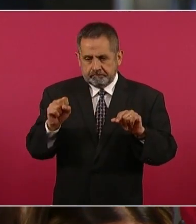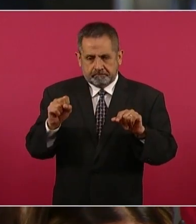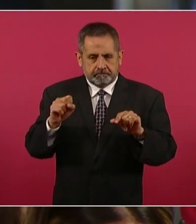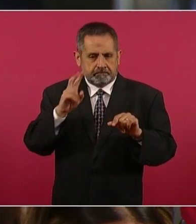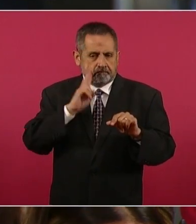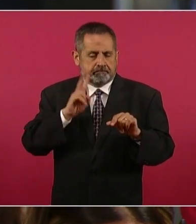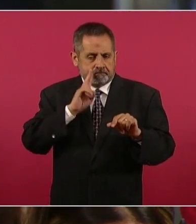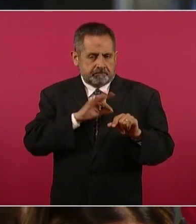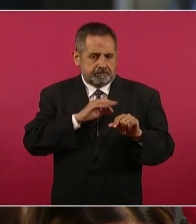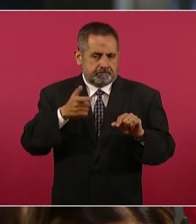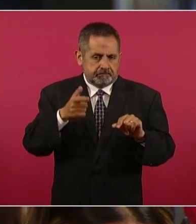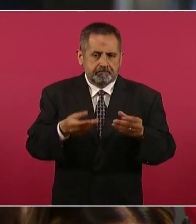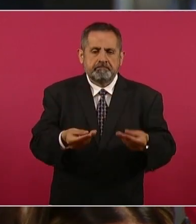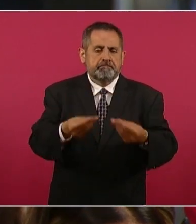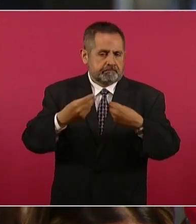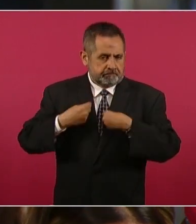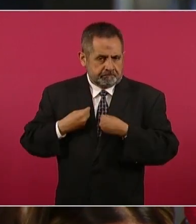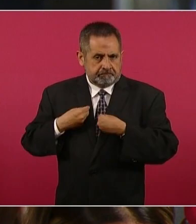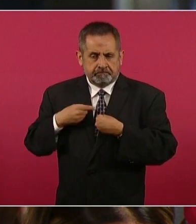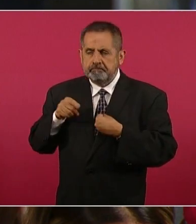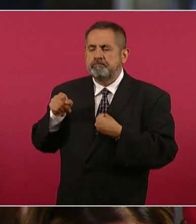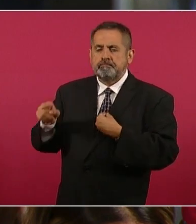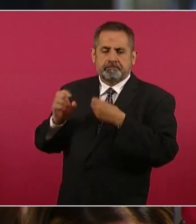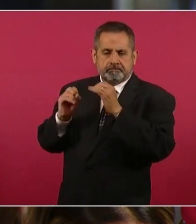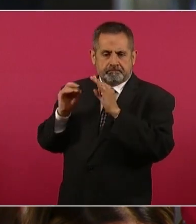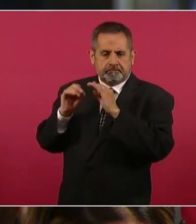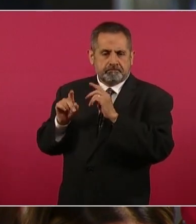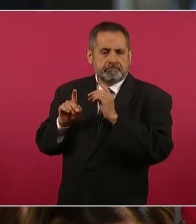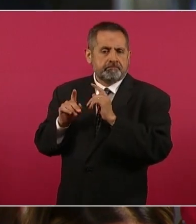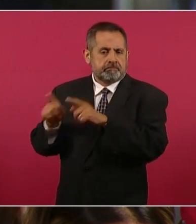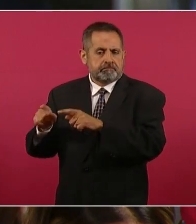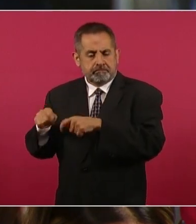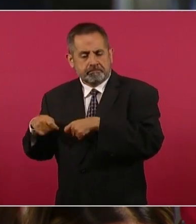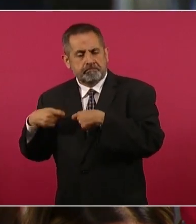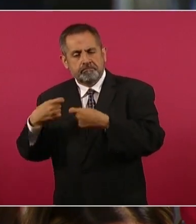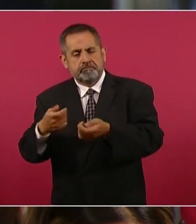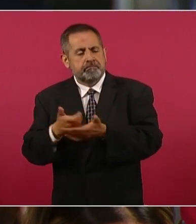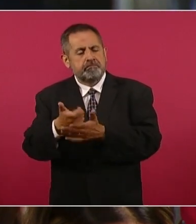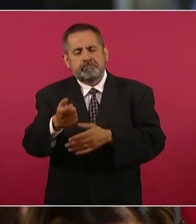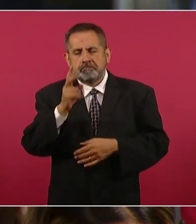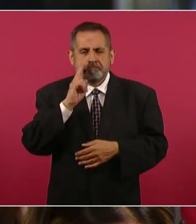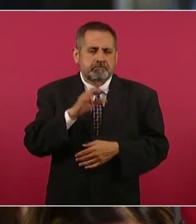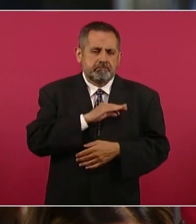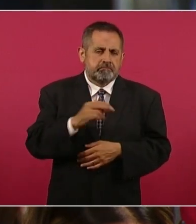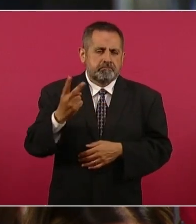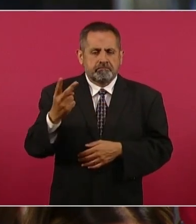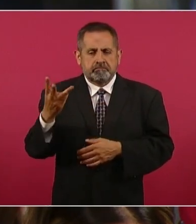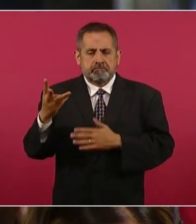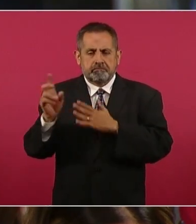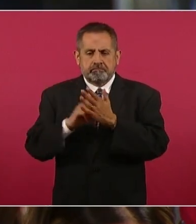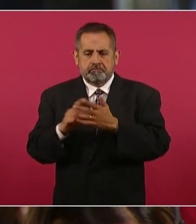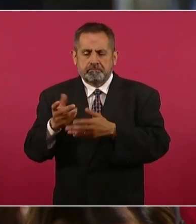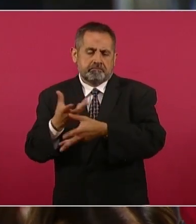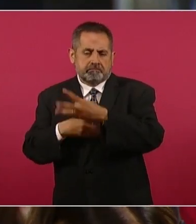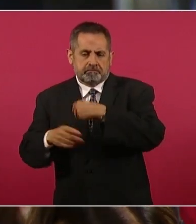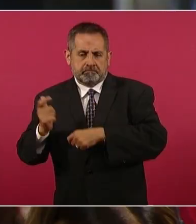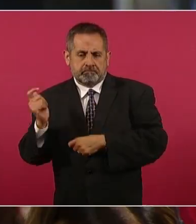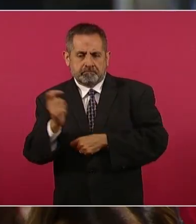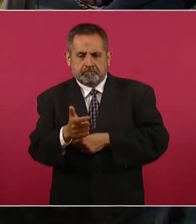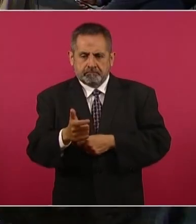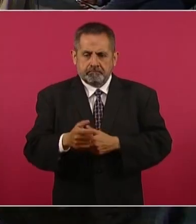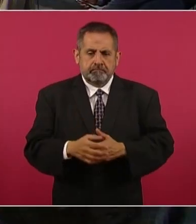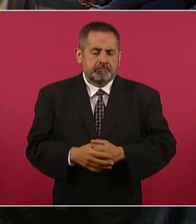Seguro Social, la traes a un departamento correspondiente y en un lapso más o menos de 2 o 3 meses te vamos a reembolsar el